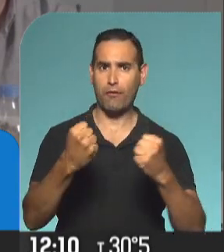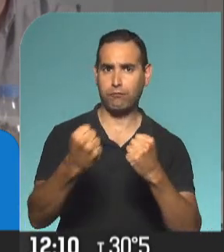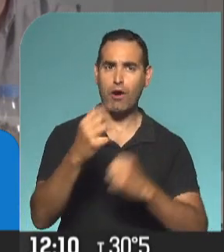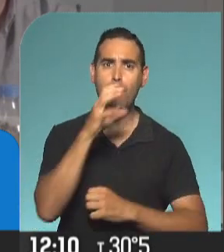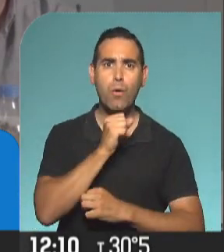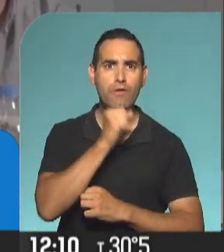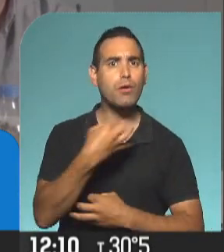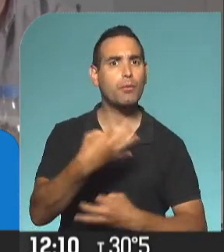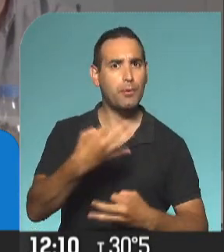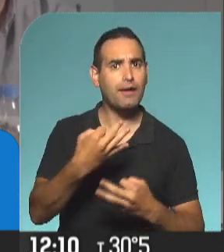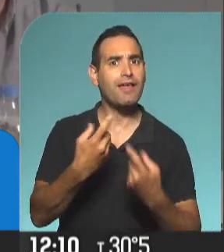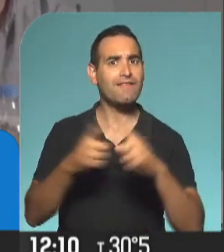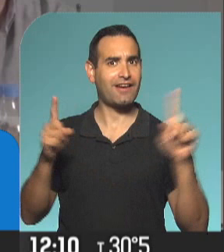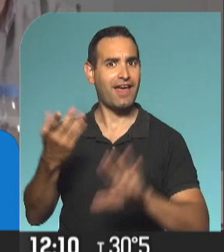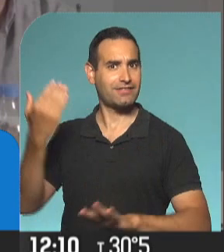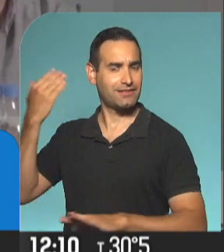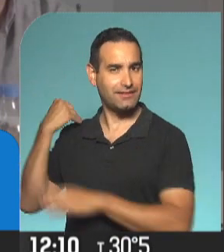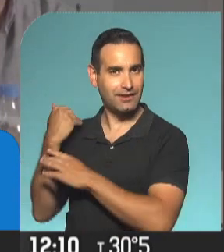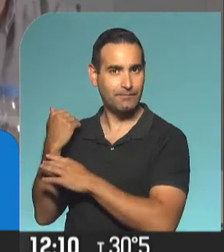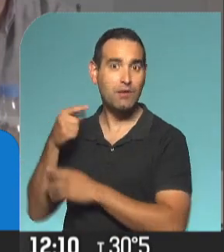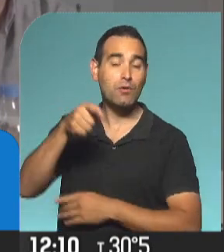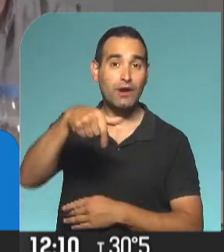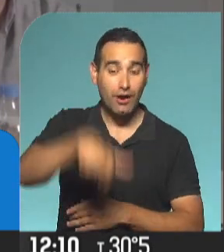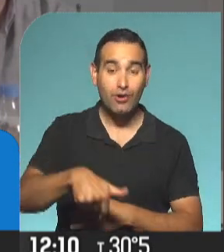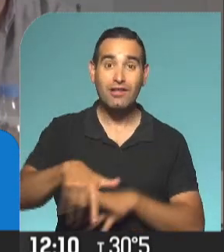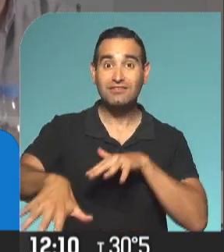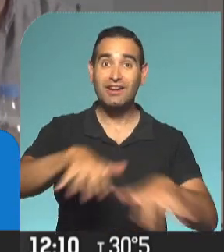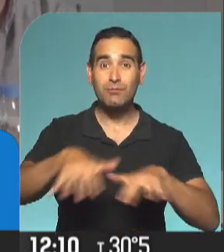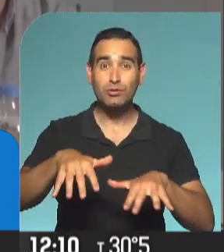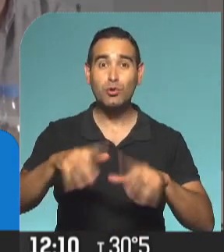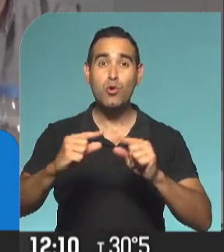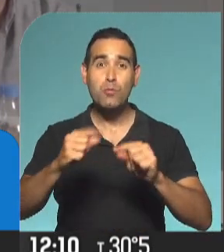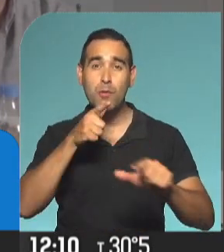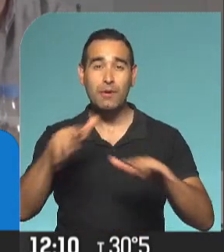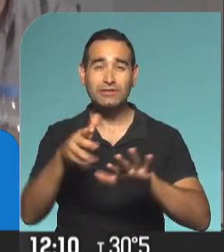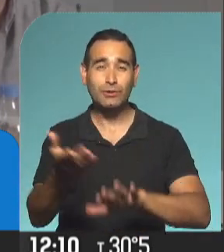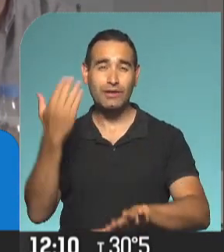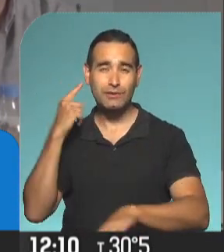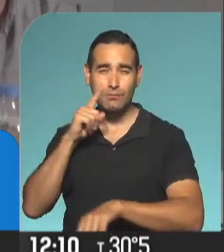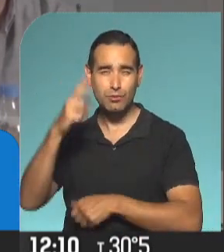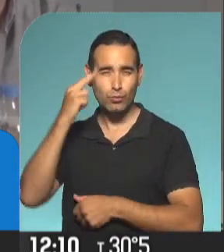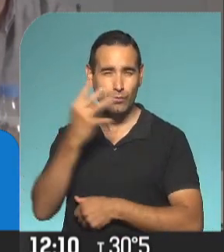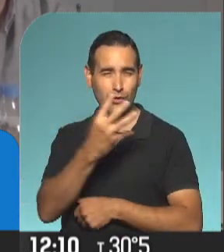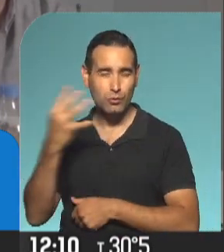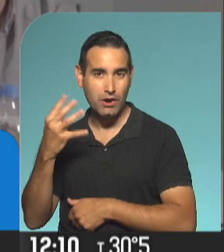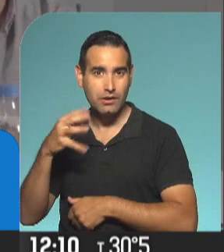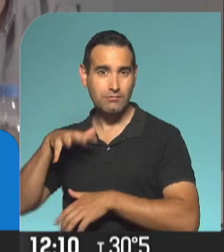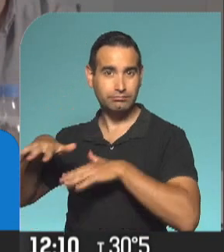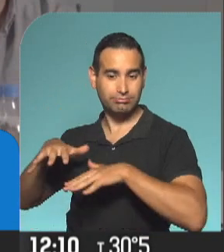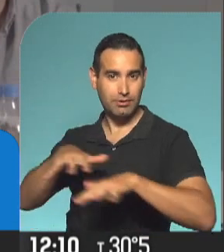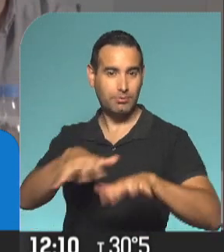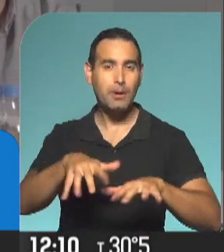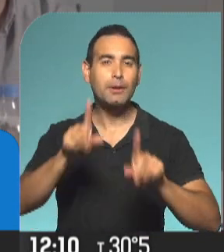de una manera distinta, habiendo sido de una magnitud parecida a la de 1944, este terremoto, como también